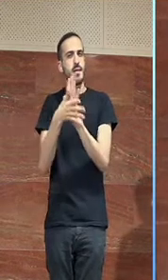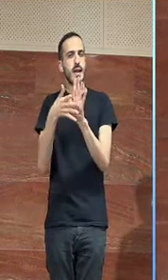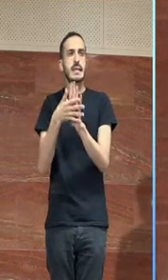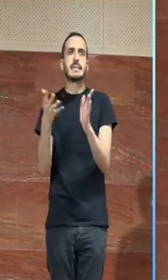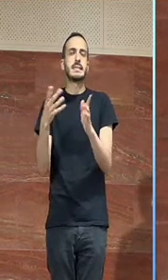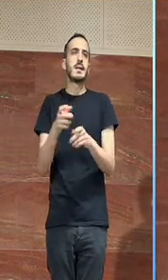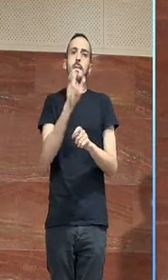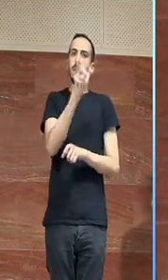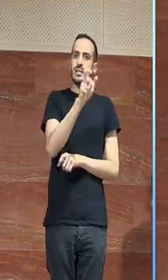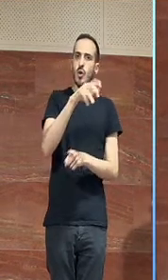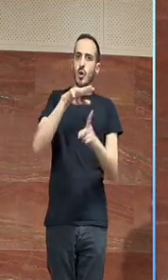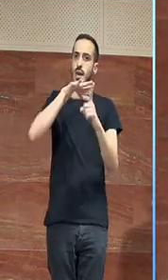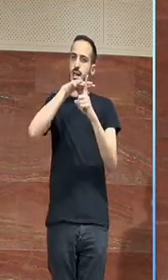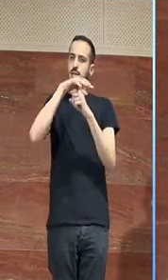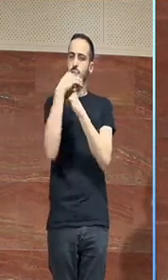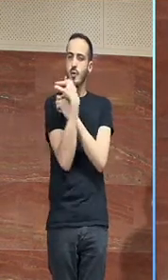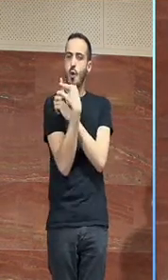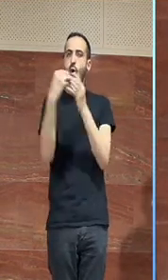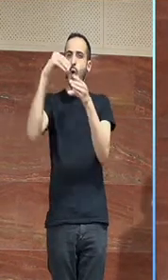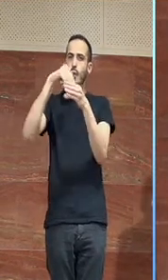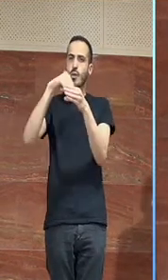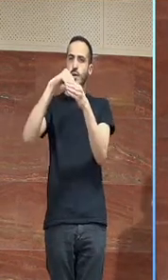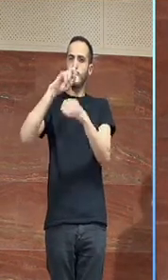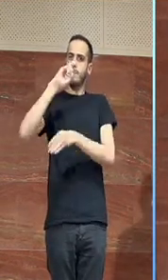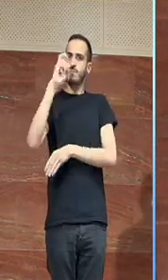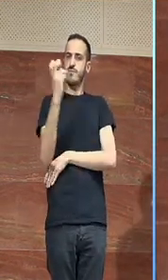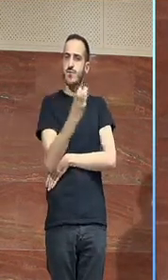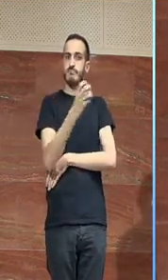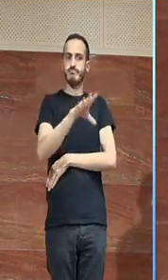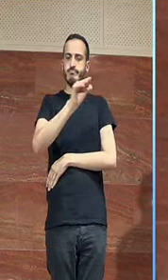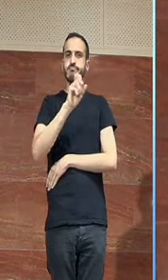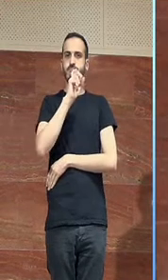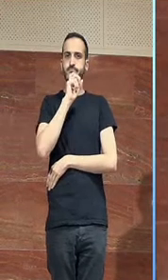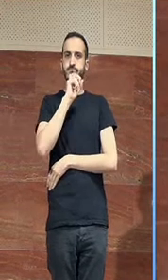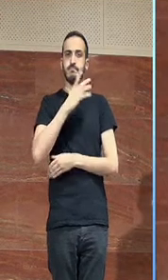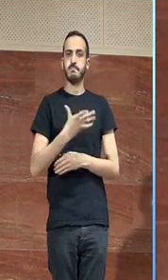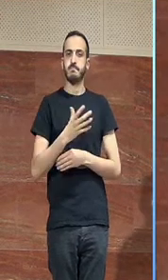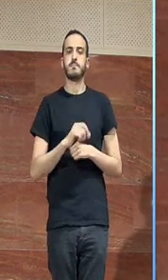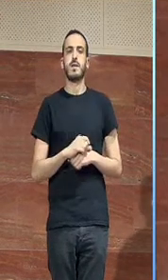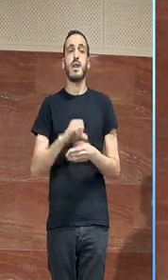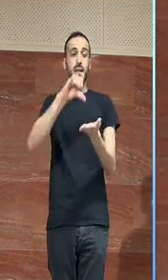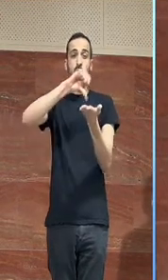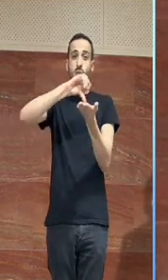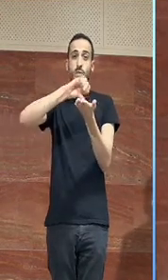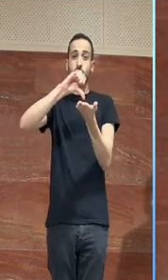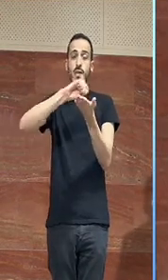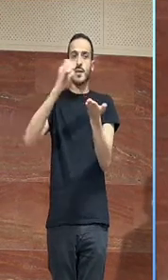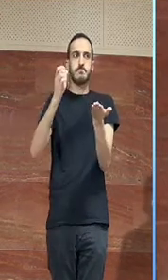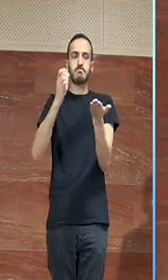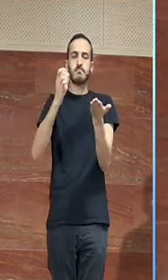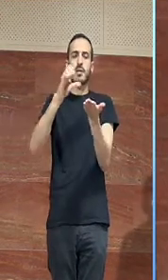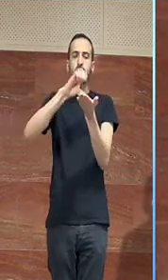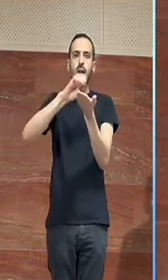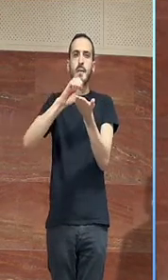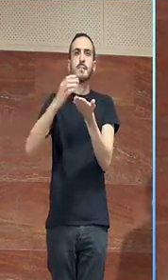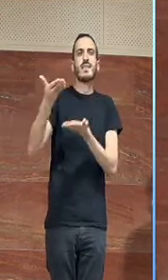estos y sus contenidos, en fin. Según decía Italo Calvino en su libro Las ciudades invisibles, la ciudad es un lugar de intercambios,